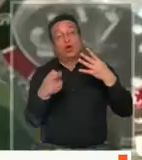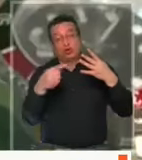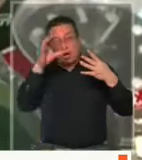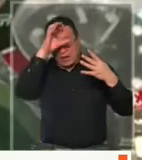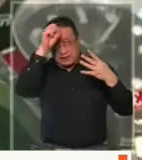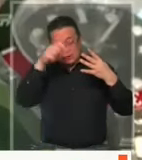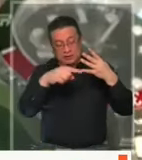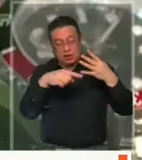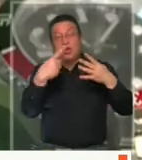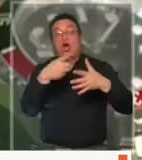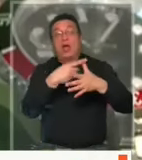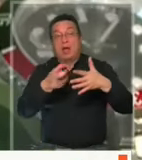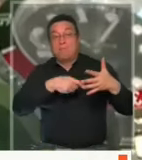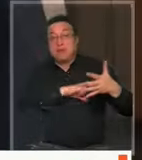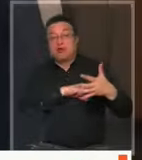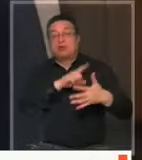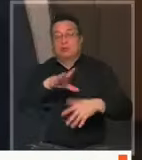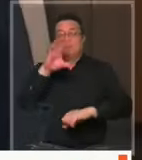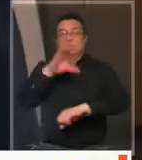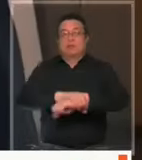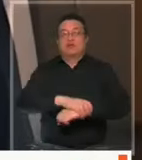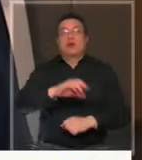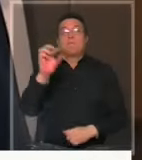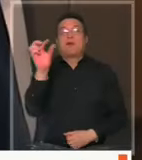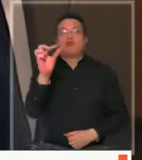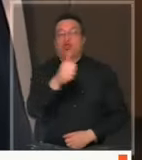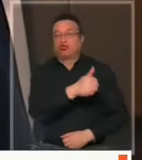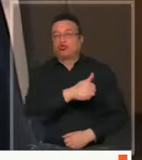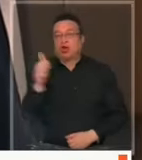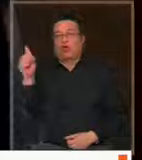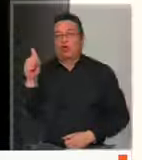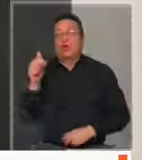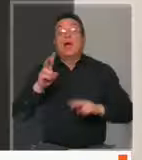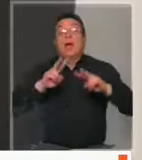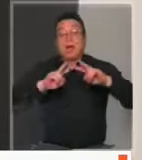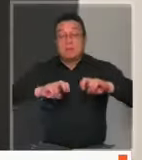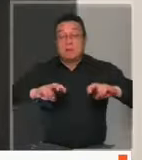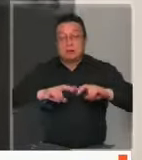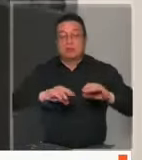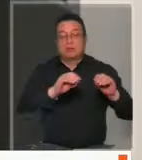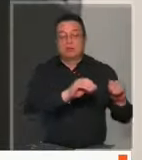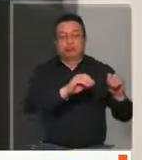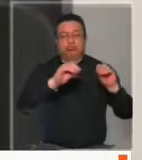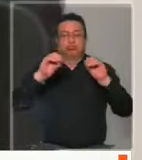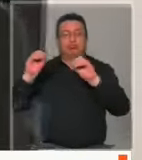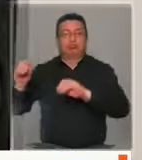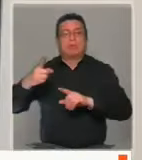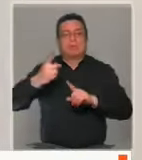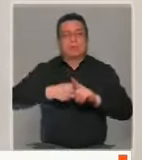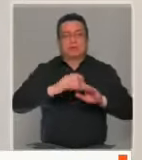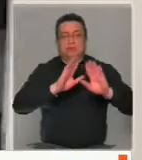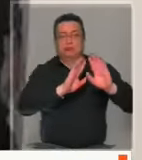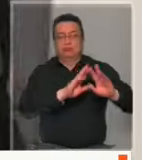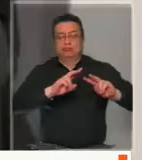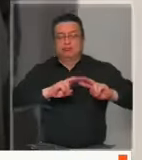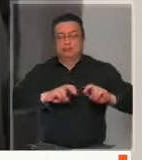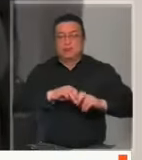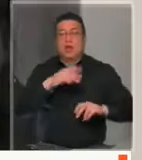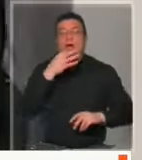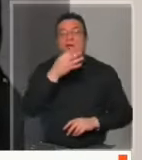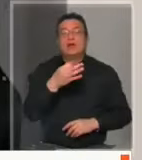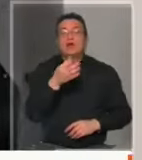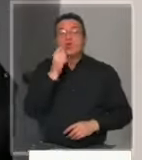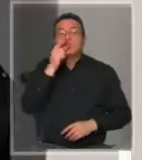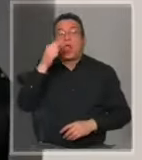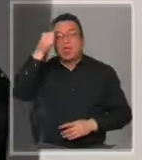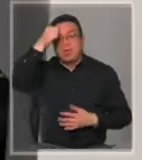y español, quedaron en prisión preventiva. Investigación que se extenderá por los próximos meses para definir cuál será su